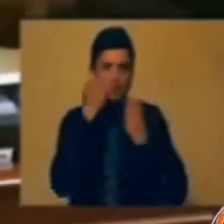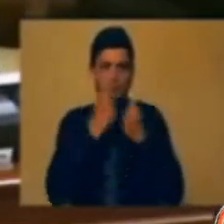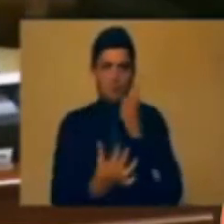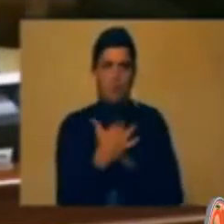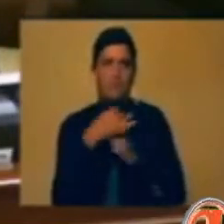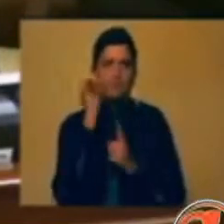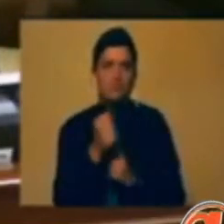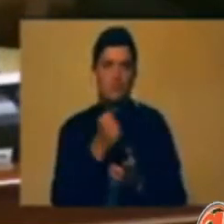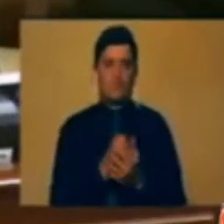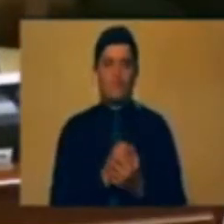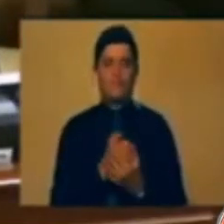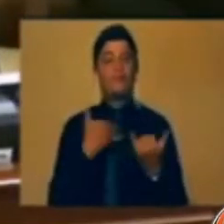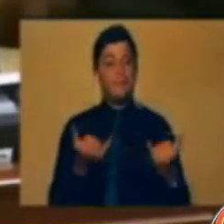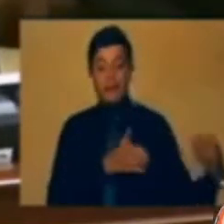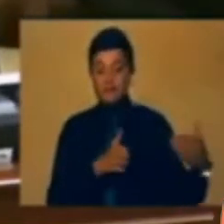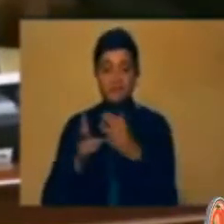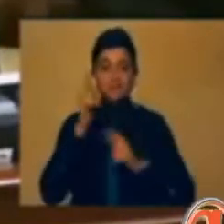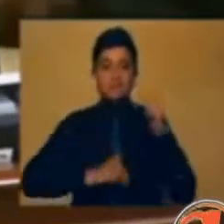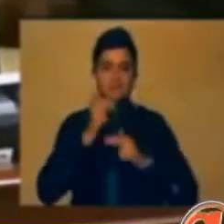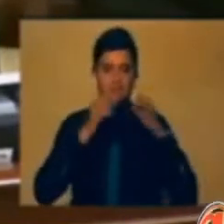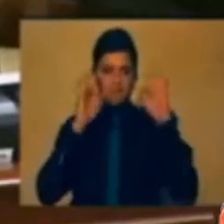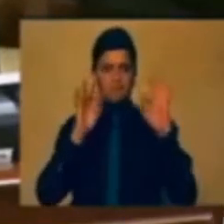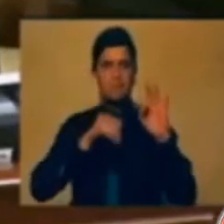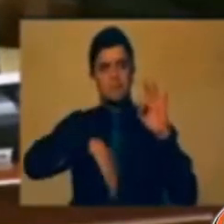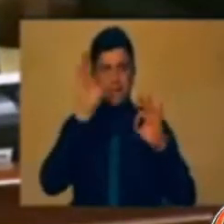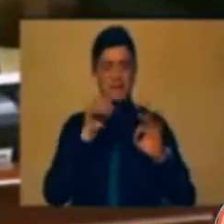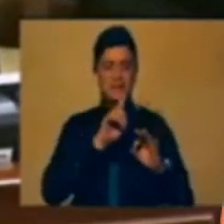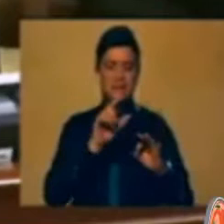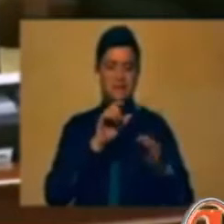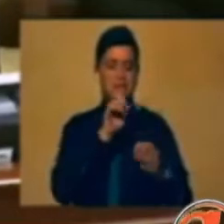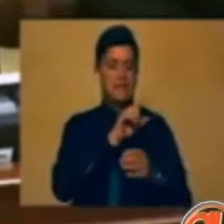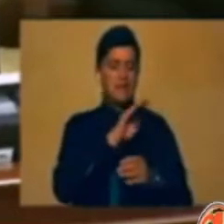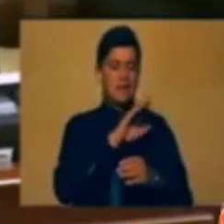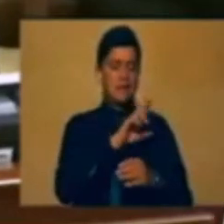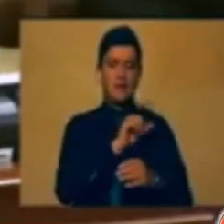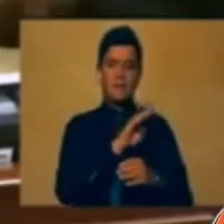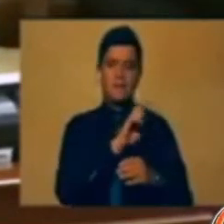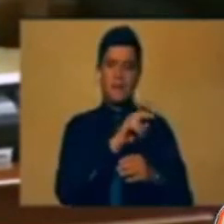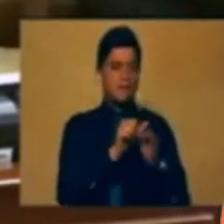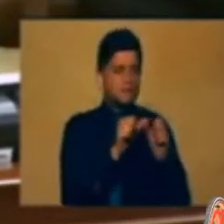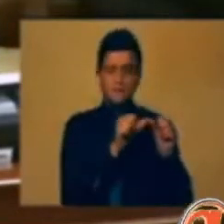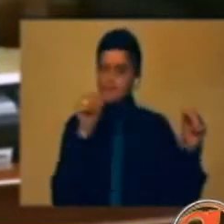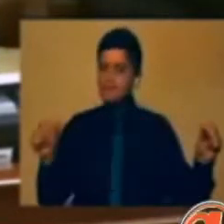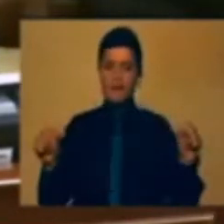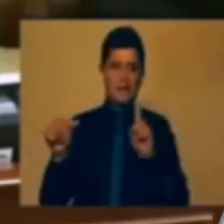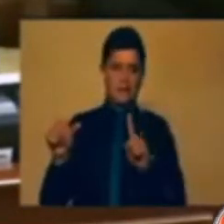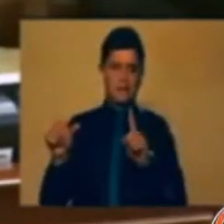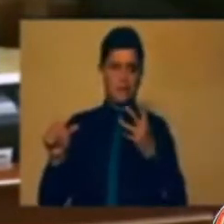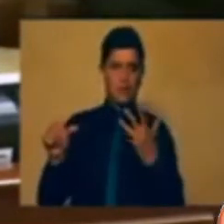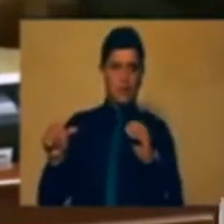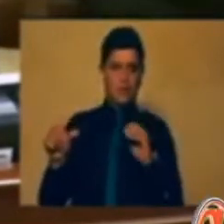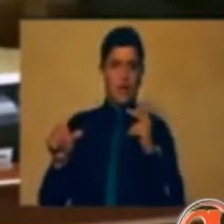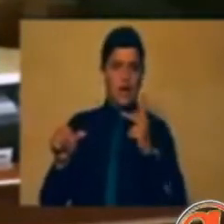economía. Este tramo, específicamente en la lejanía Saravena, tiene una longitud de